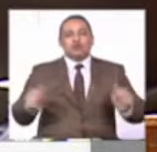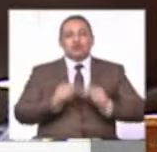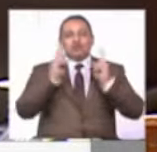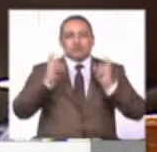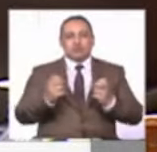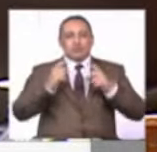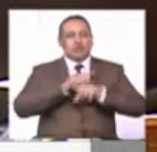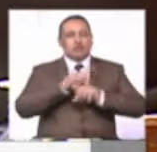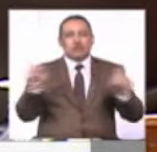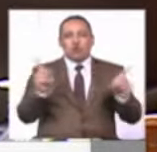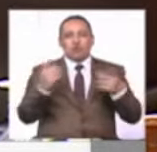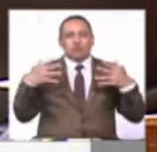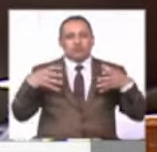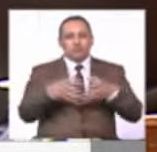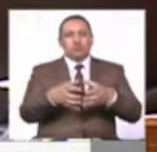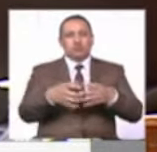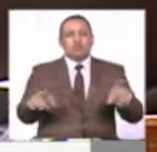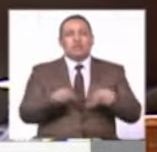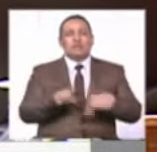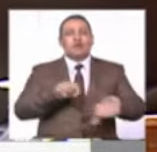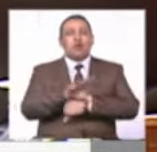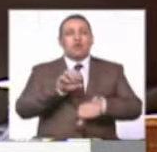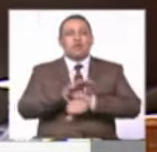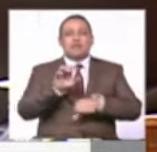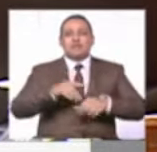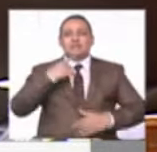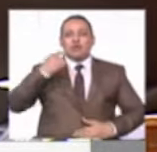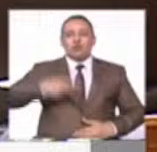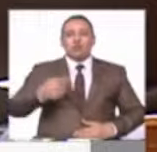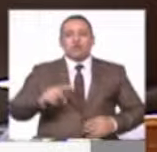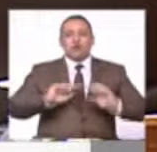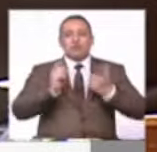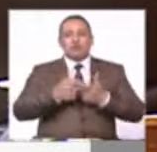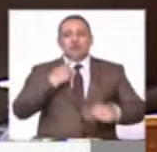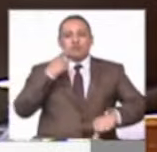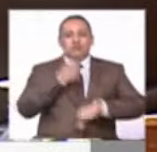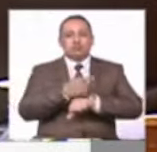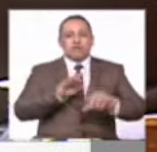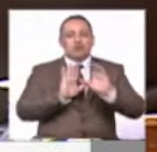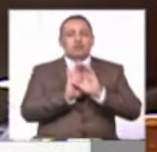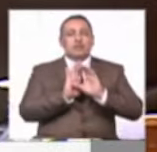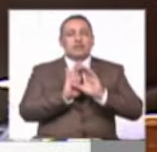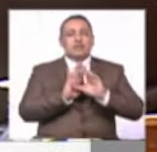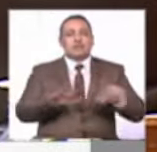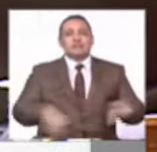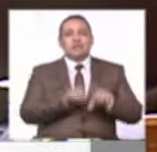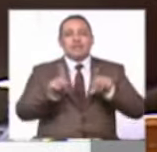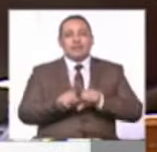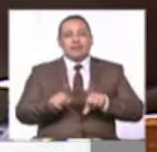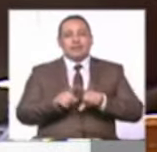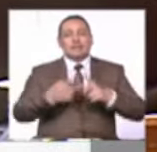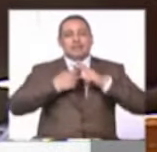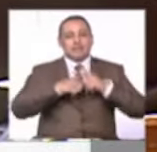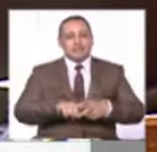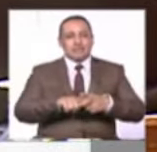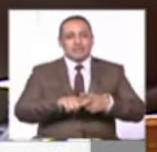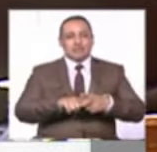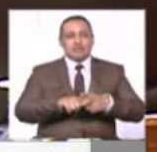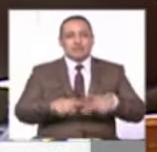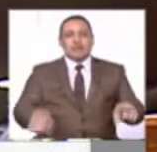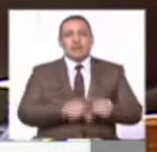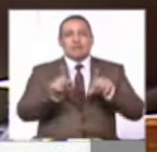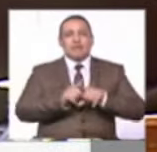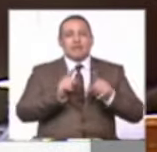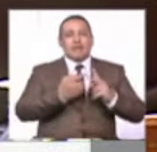del no aforado recomendándose a la subcomisión de acusación constitucionales se inici se inicie